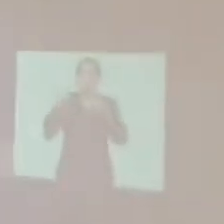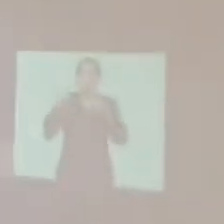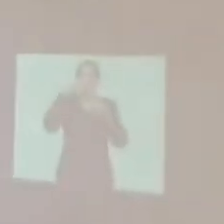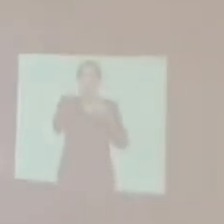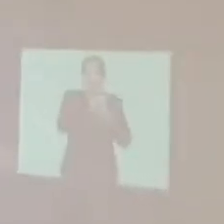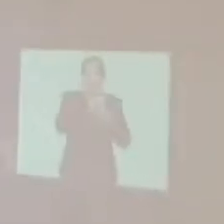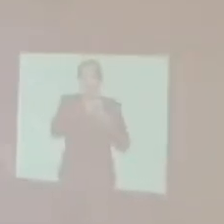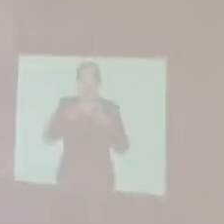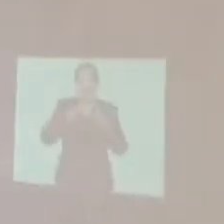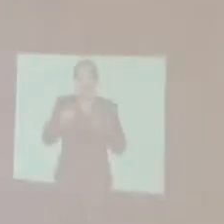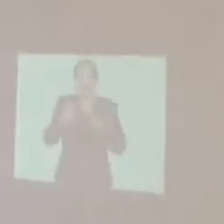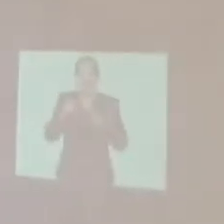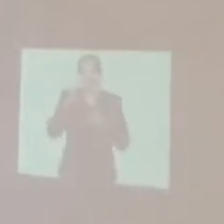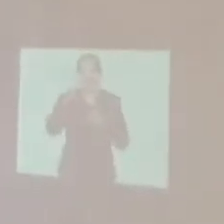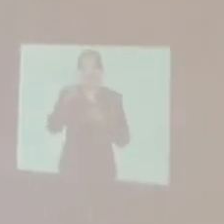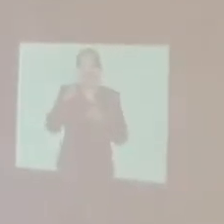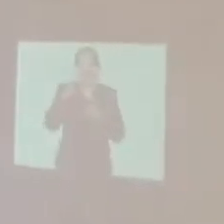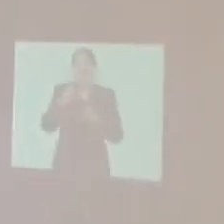Ponte Pila.